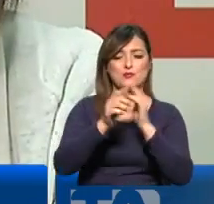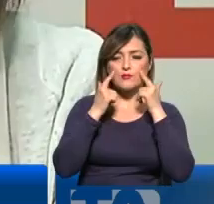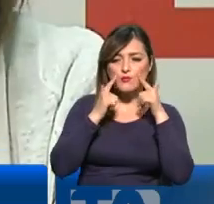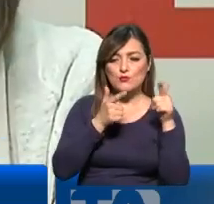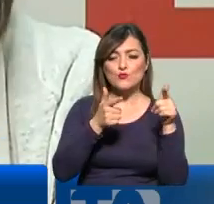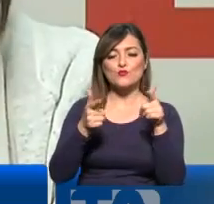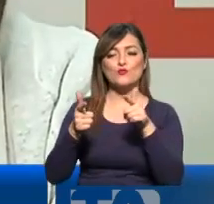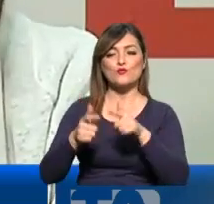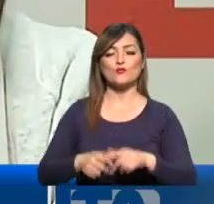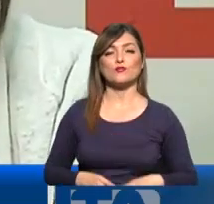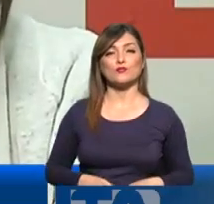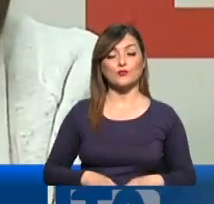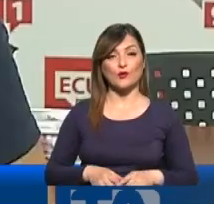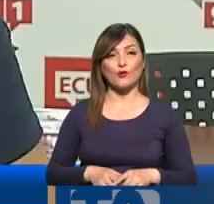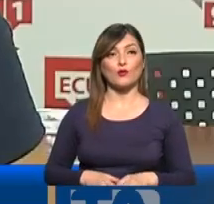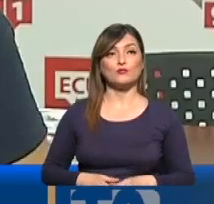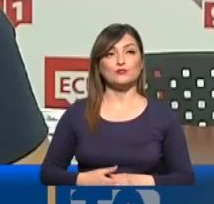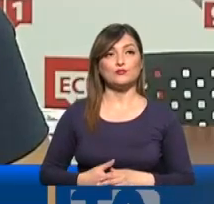monitoreando.